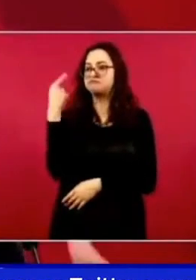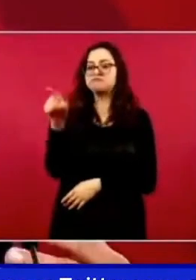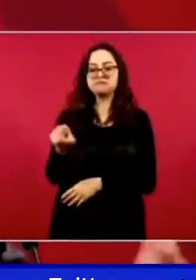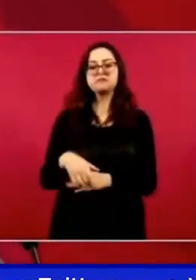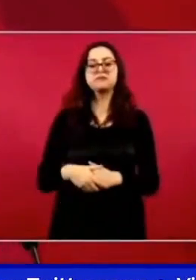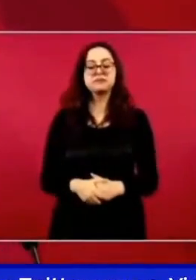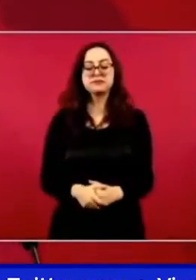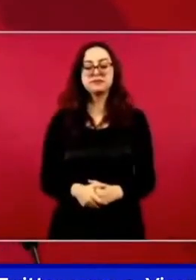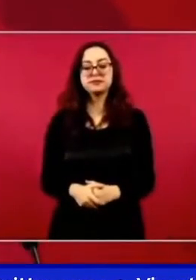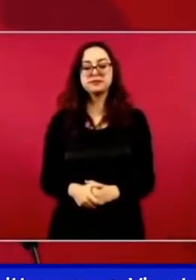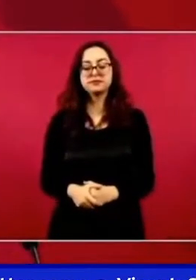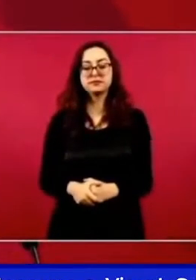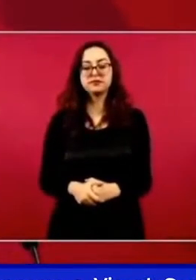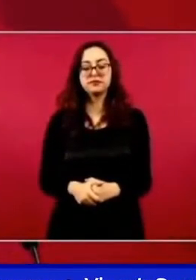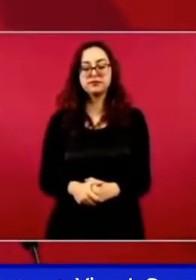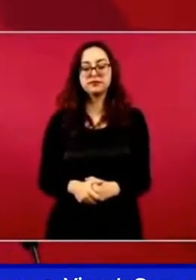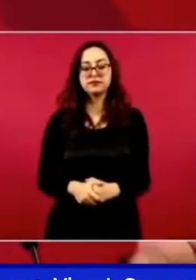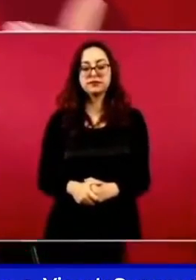Y